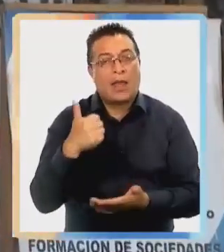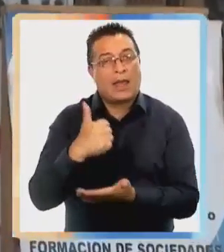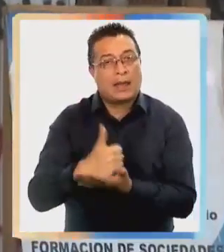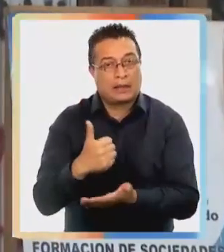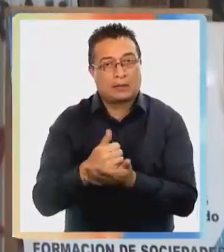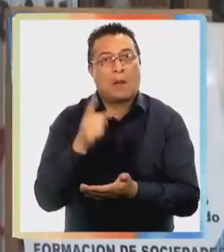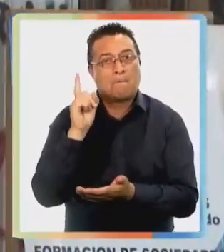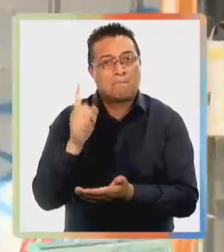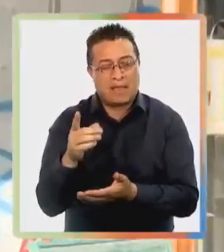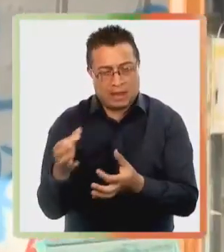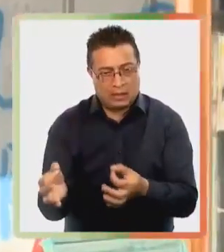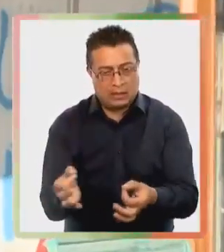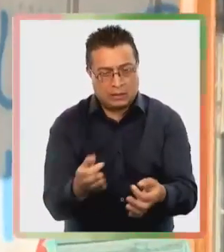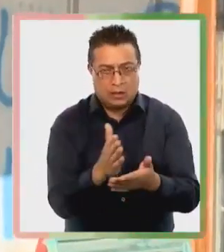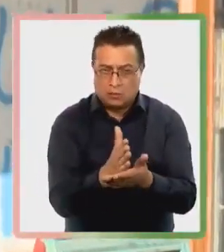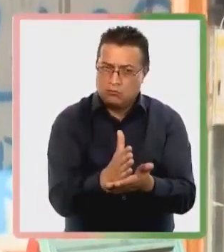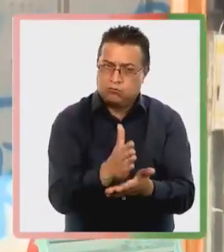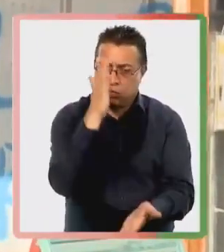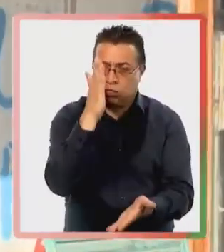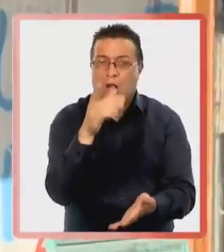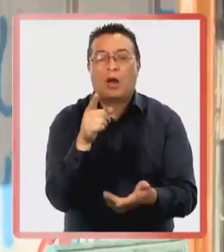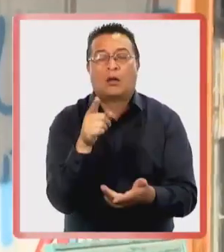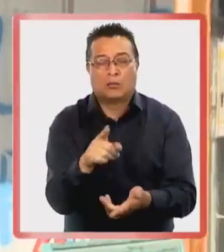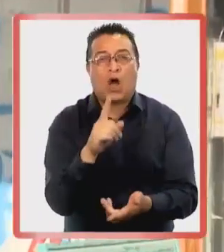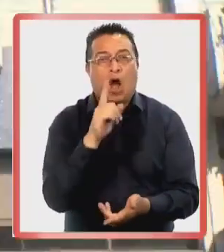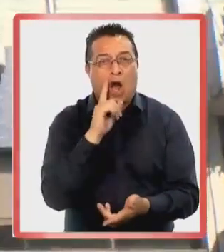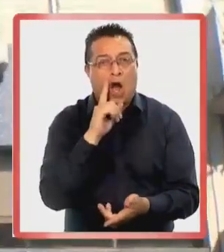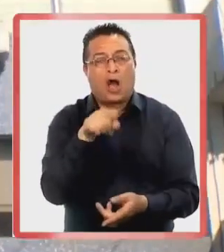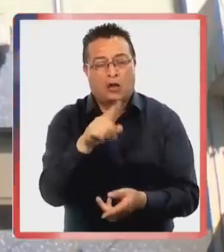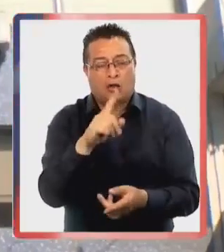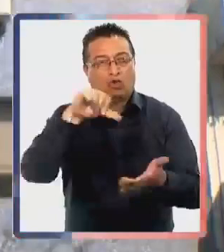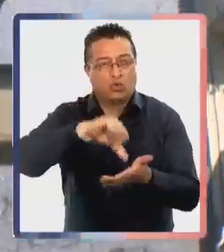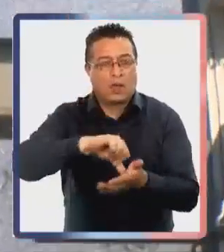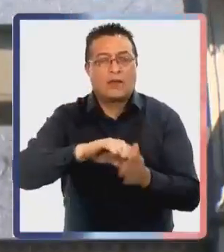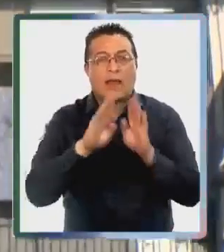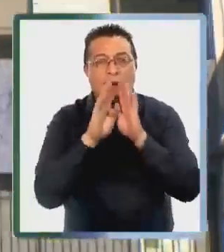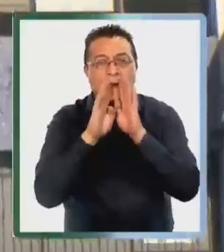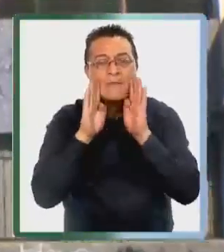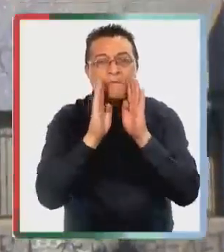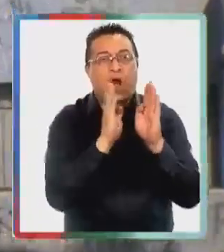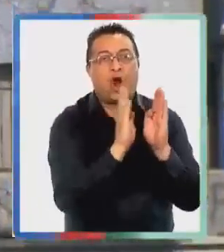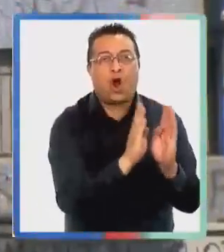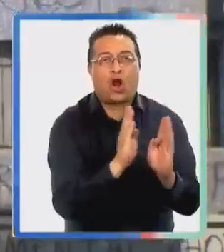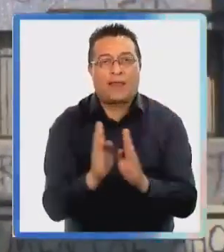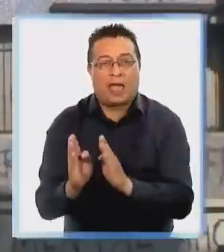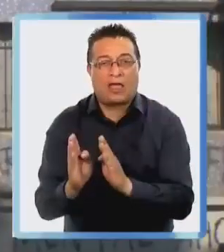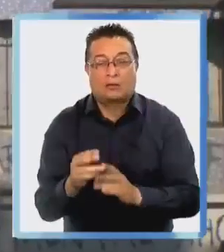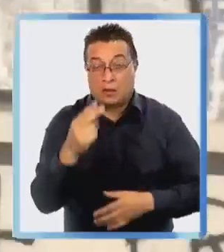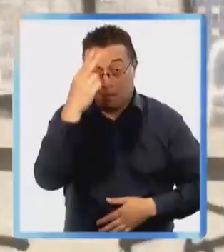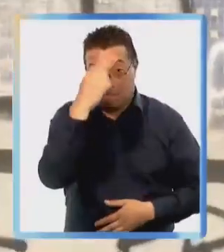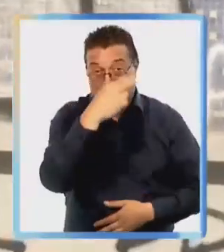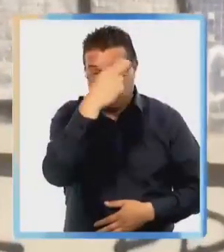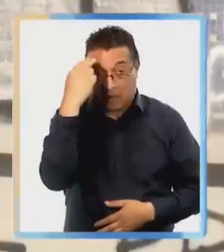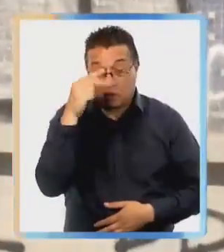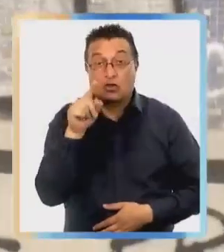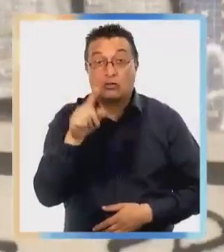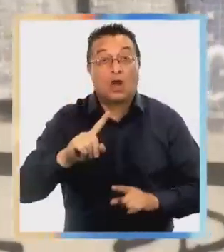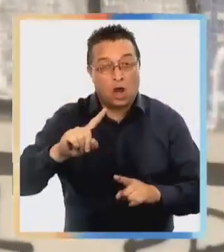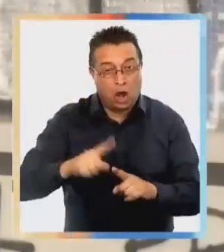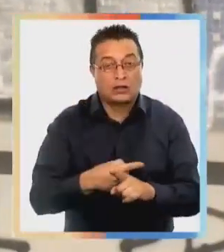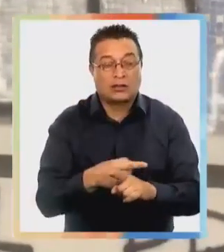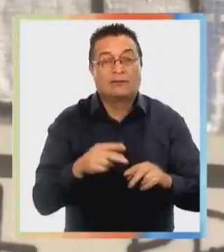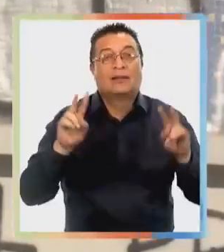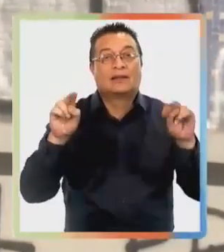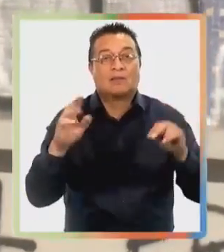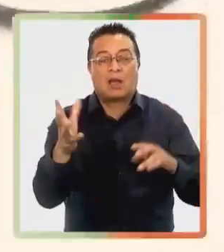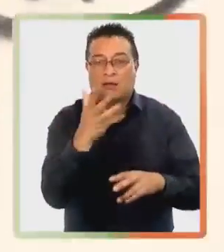ordenanza donde exija que exista una ciudad limpia, una ciudad ordenada. Será en marzo entonces cuando nuevamente el tema del